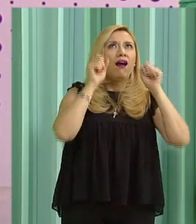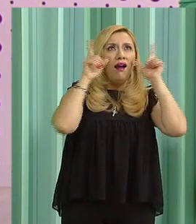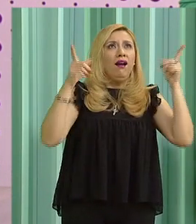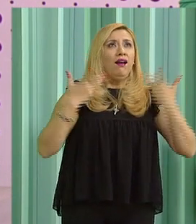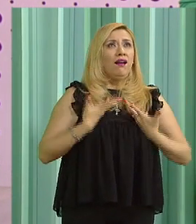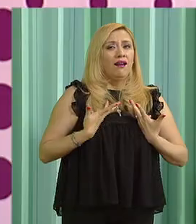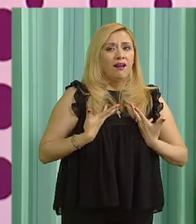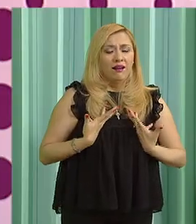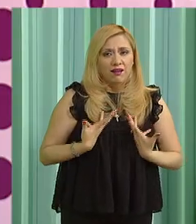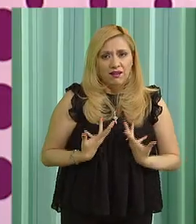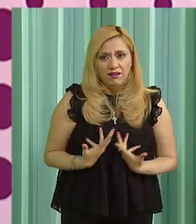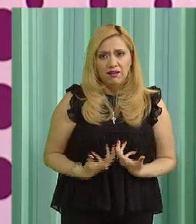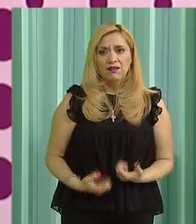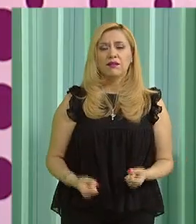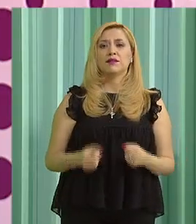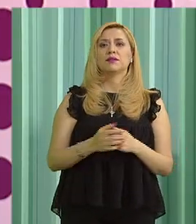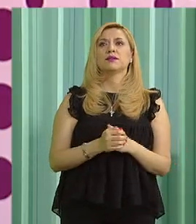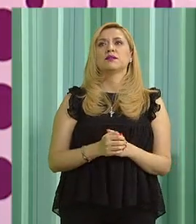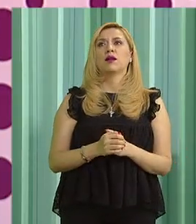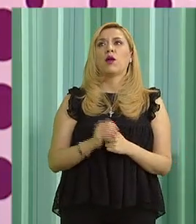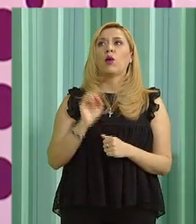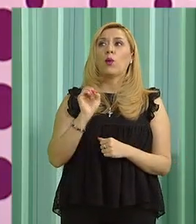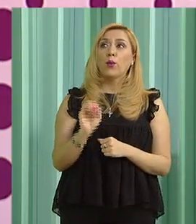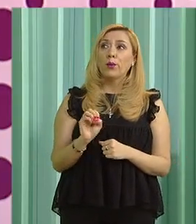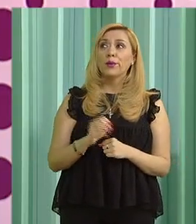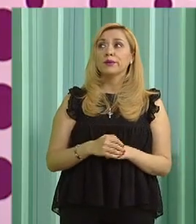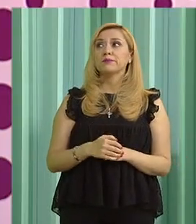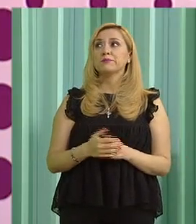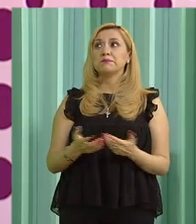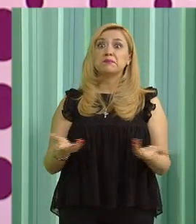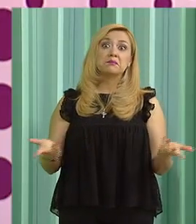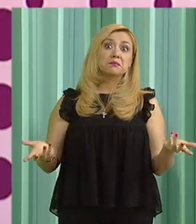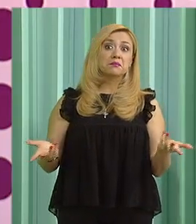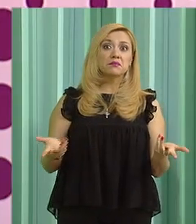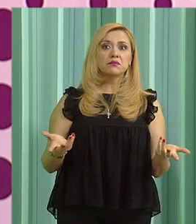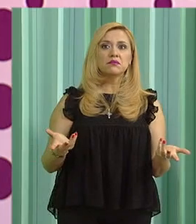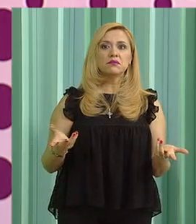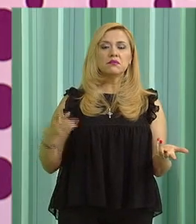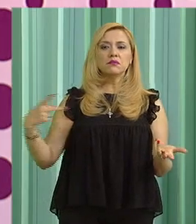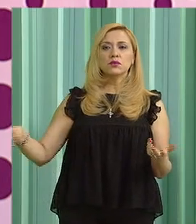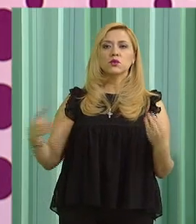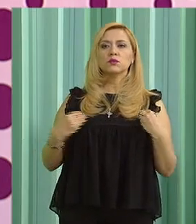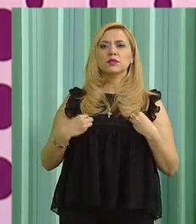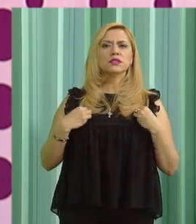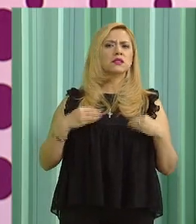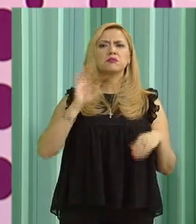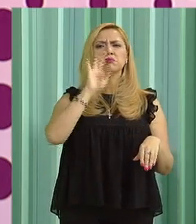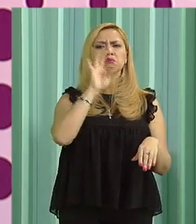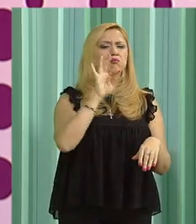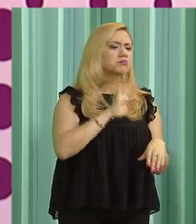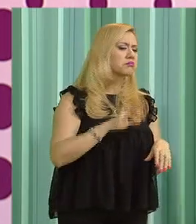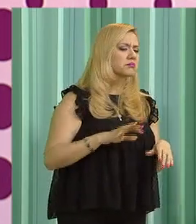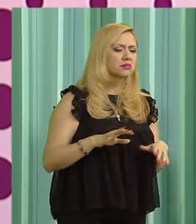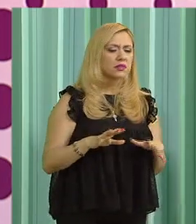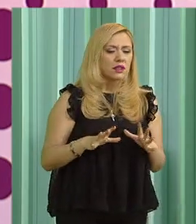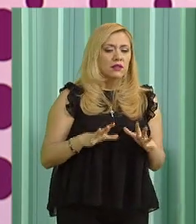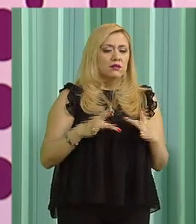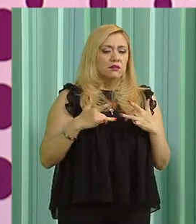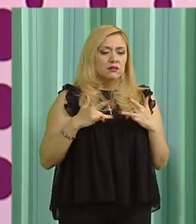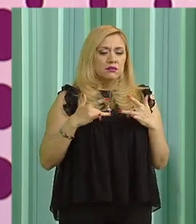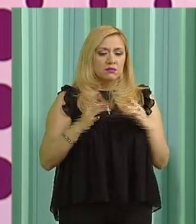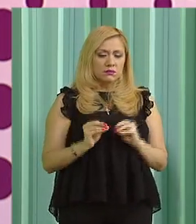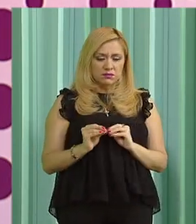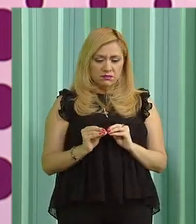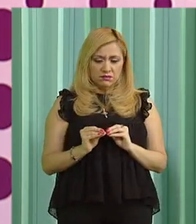terror, pero incluso en momentos de la vida diaria, en la vigilia.